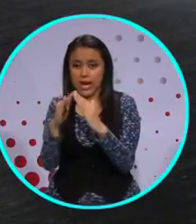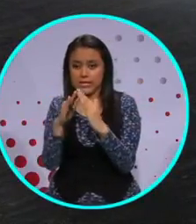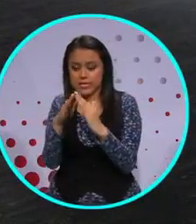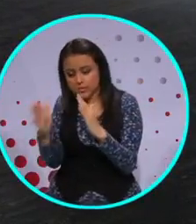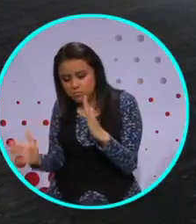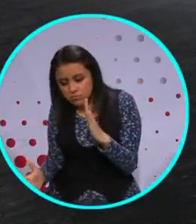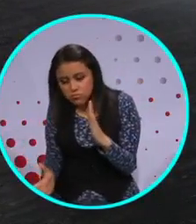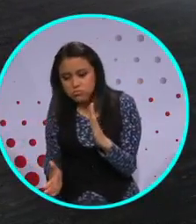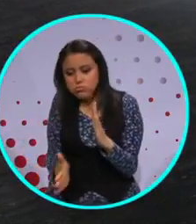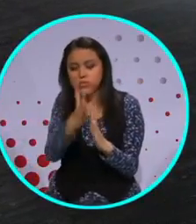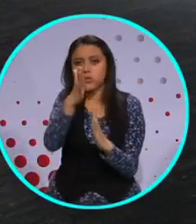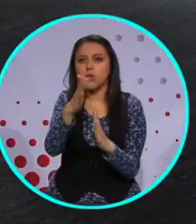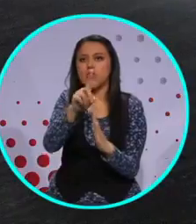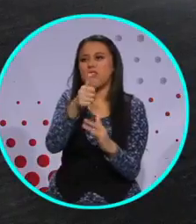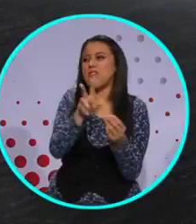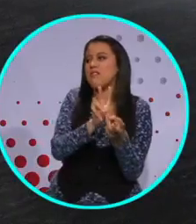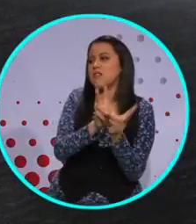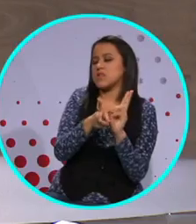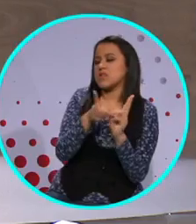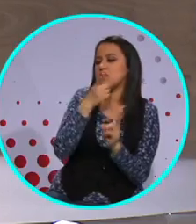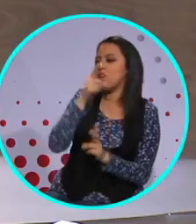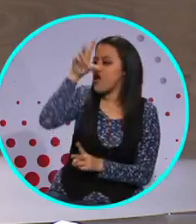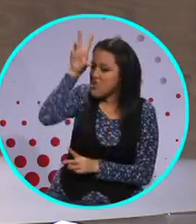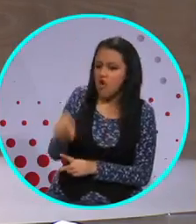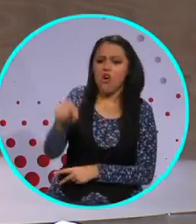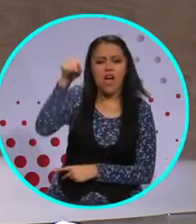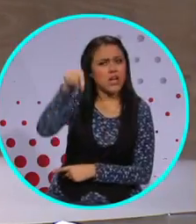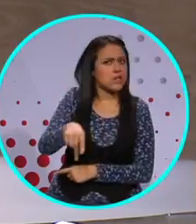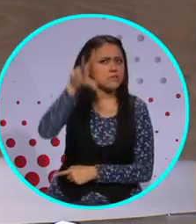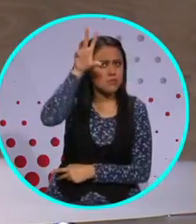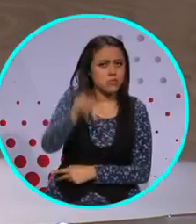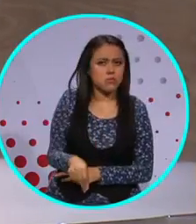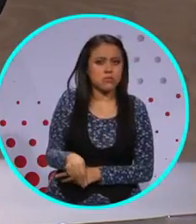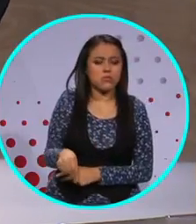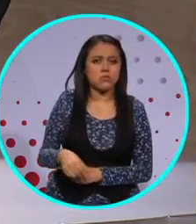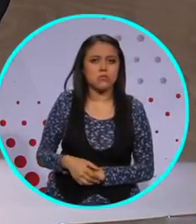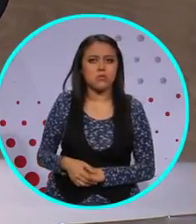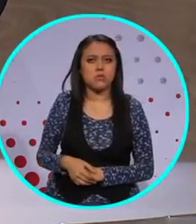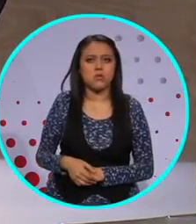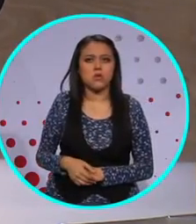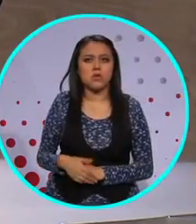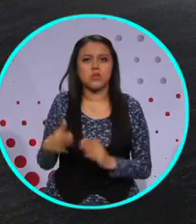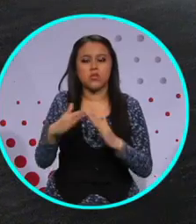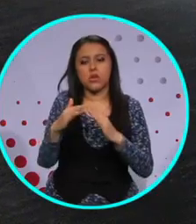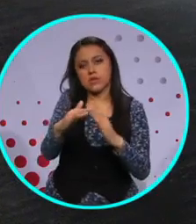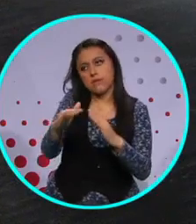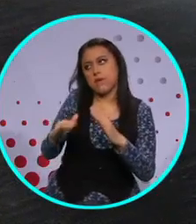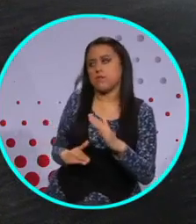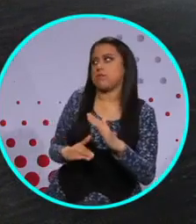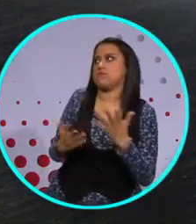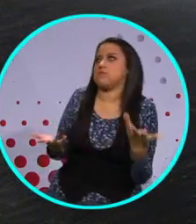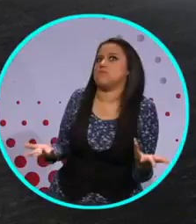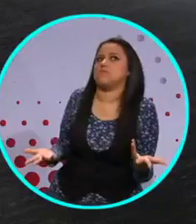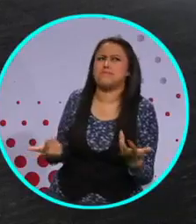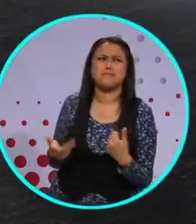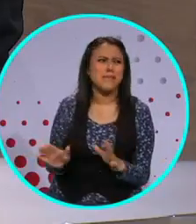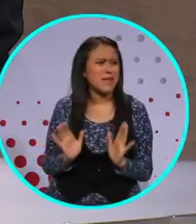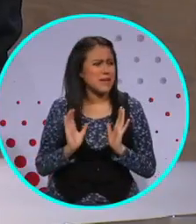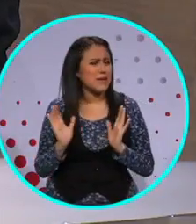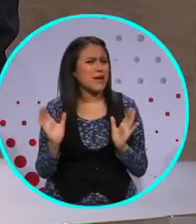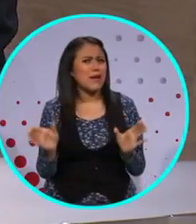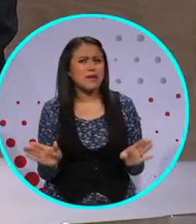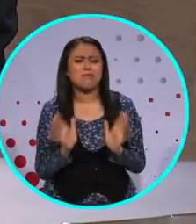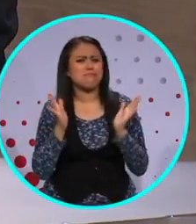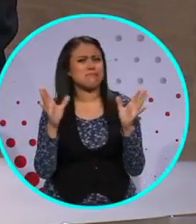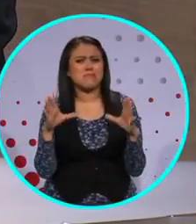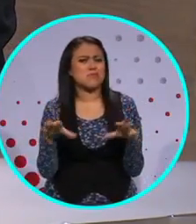casas y sale un vecino que dice por aquí no entran y su casa que es trabajo exacto o sea son cosas muy curiosos muy curiosos por